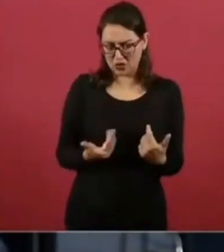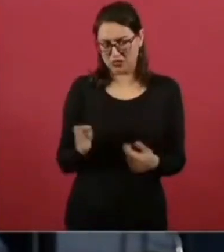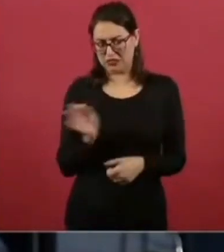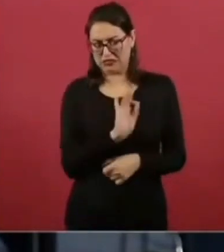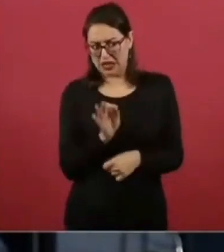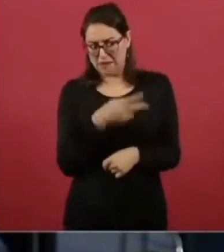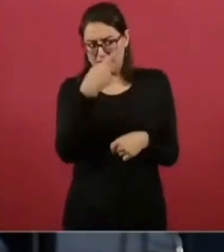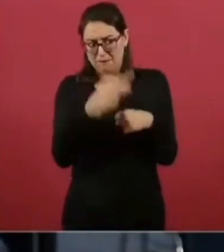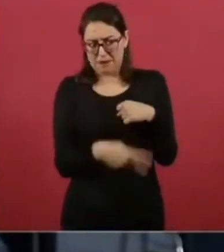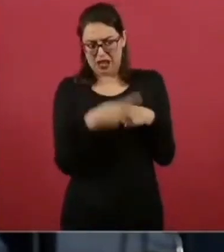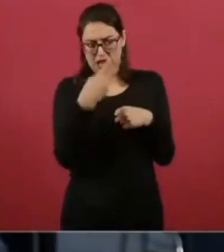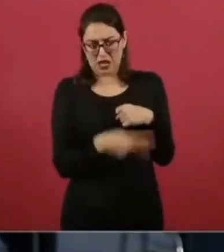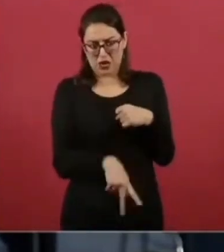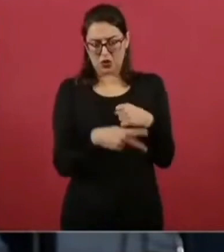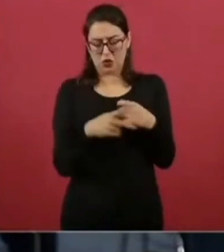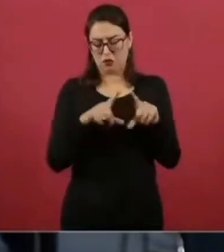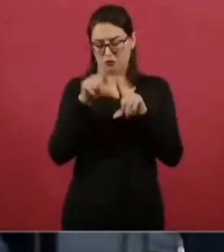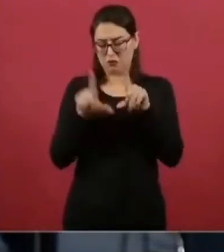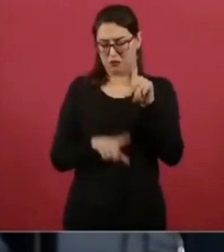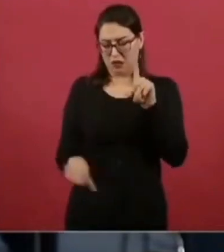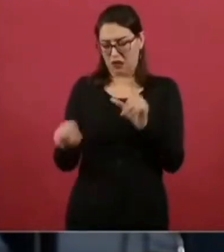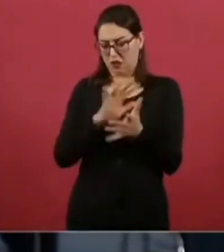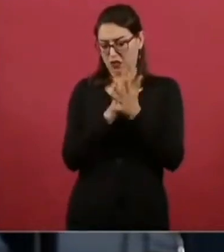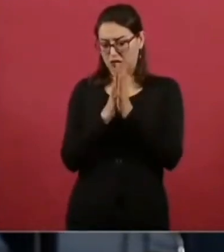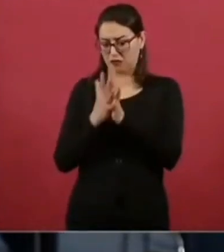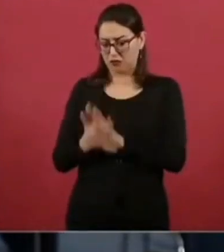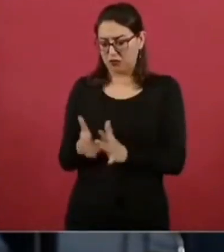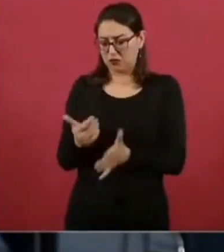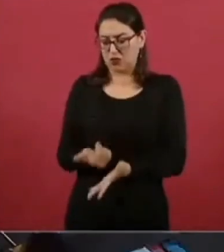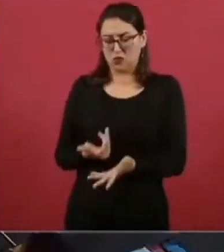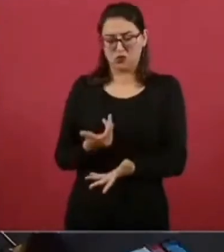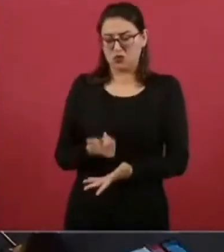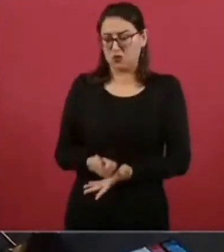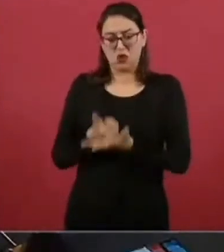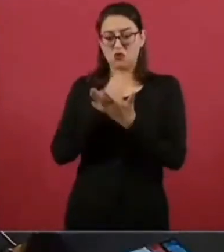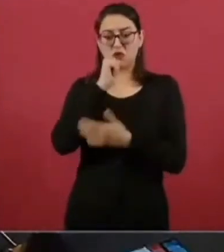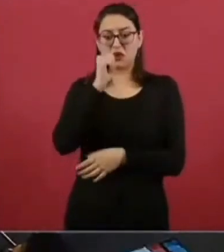riesgo para la transformación de México. Preguntarle sobre este tema.